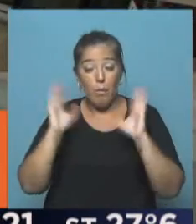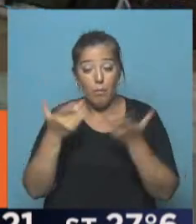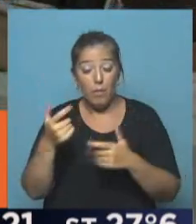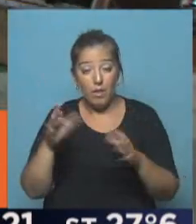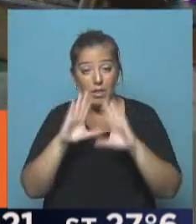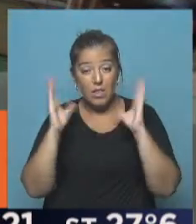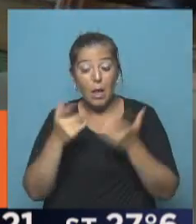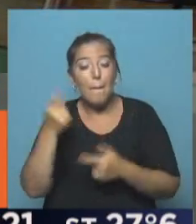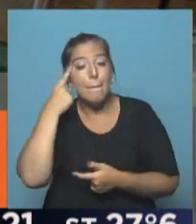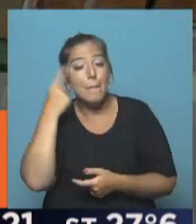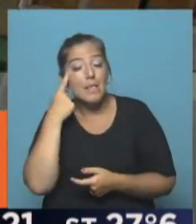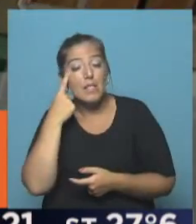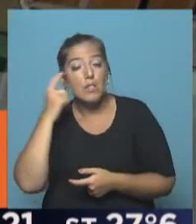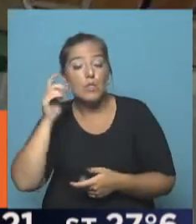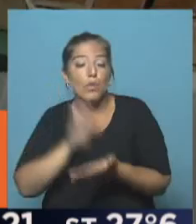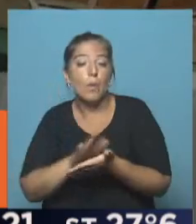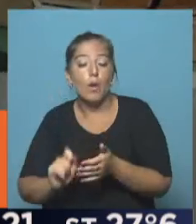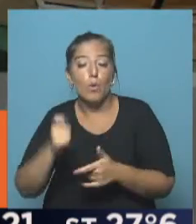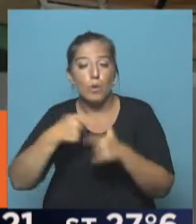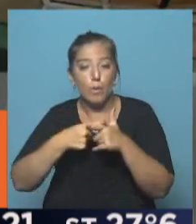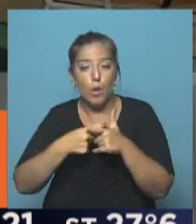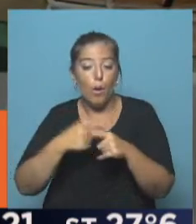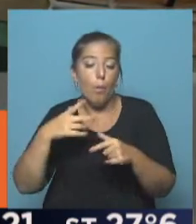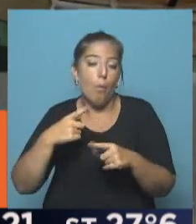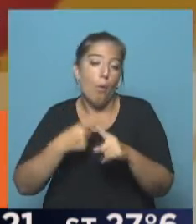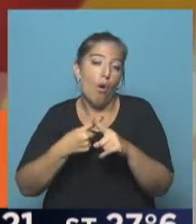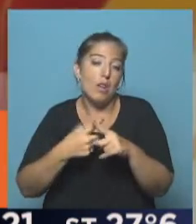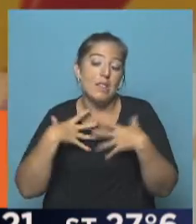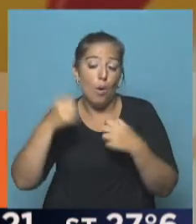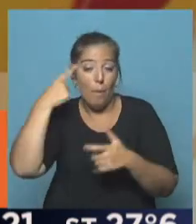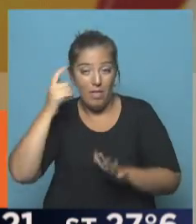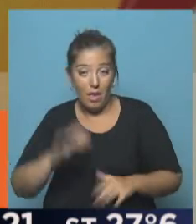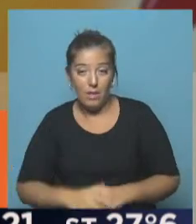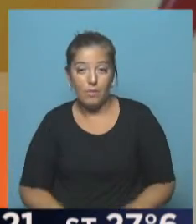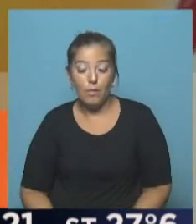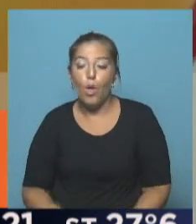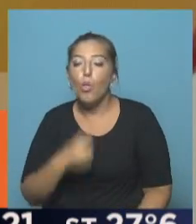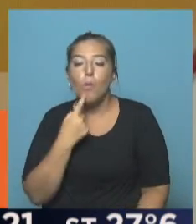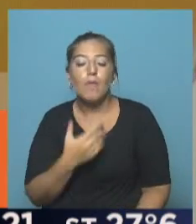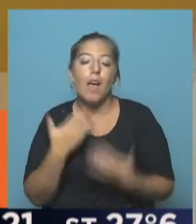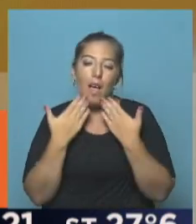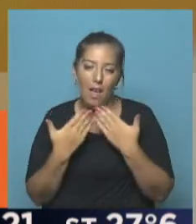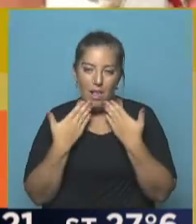empezando a analizar la posibilidad de un impeachment por falta de cordura, ¿no? Claro. Incertidumbre es la palabra. Bueno, te